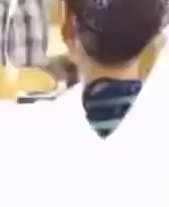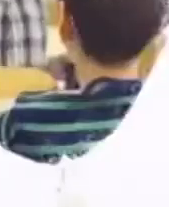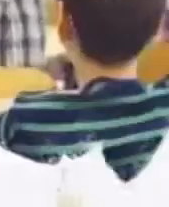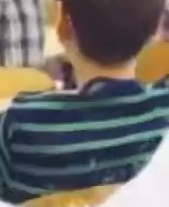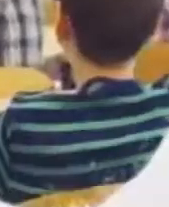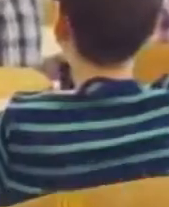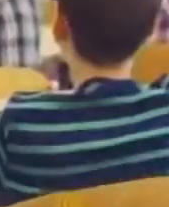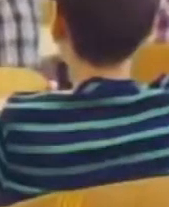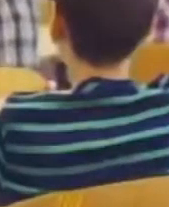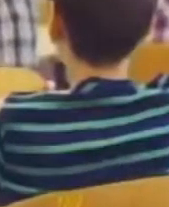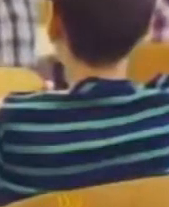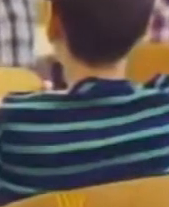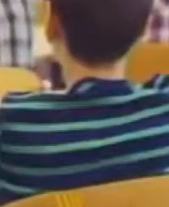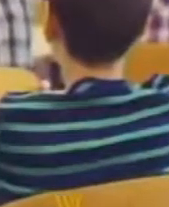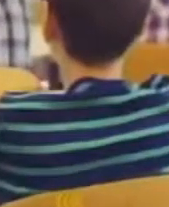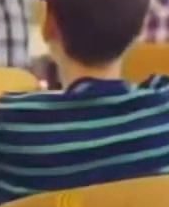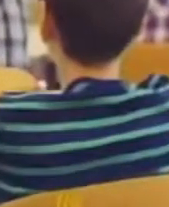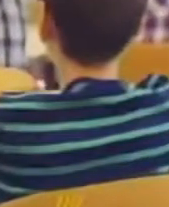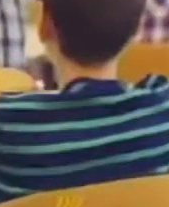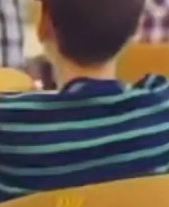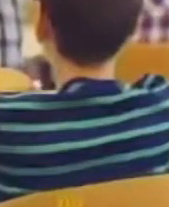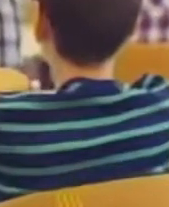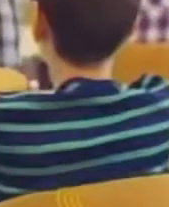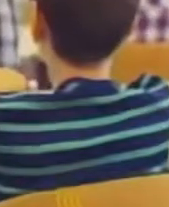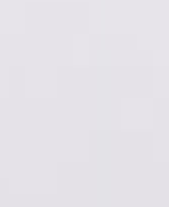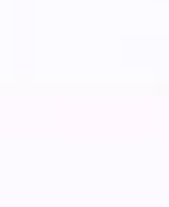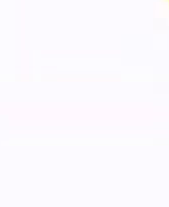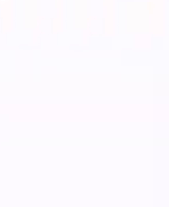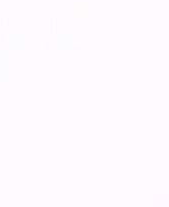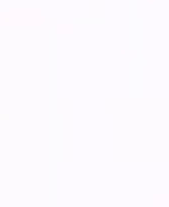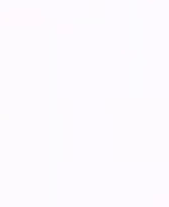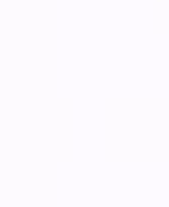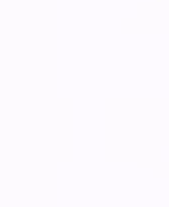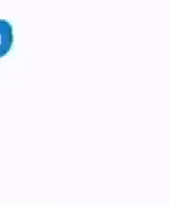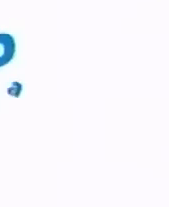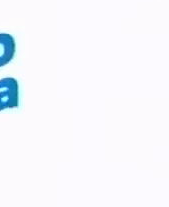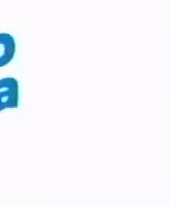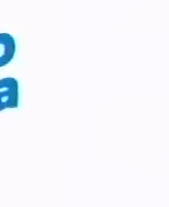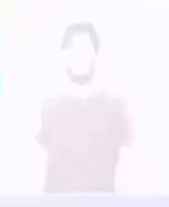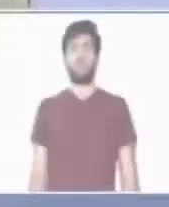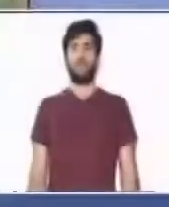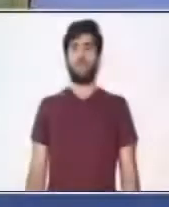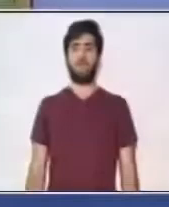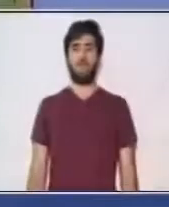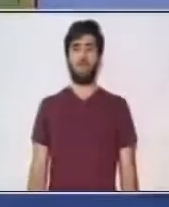A continuación, Matemática Sexto Primaria.